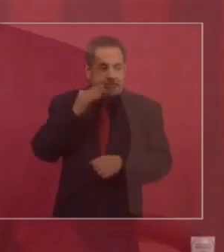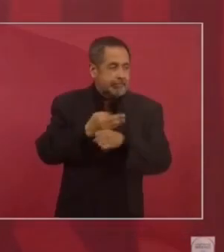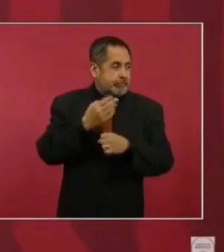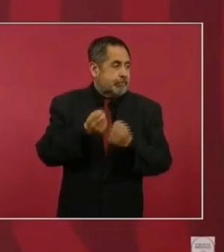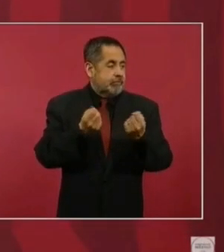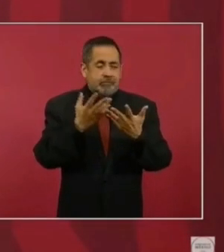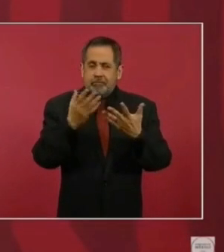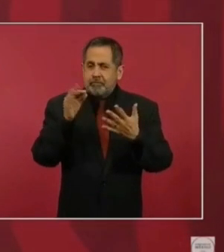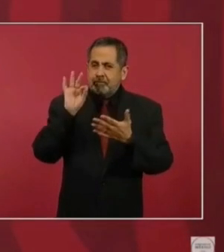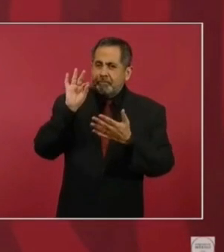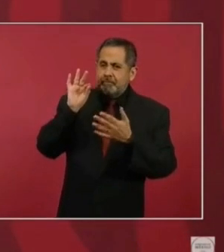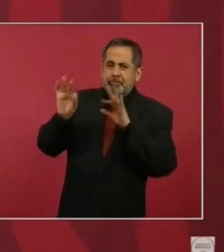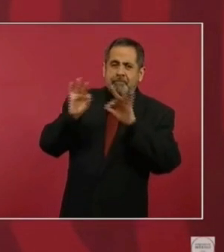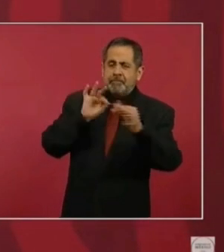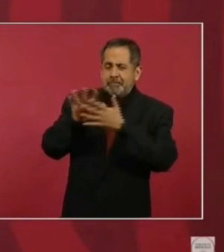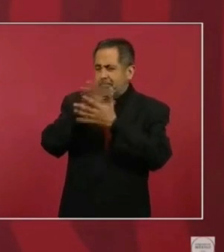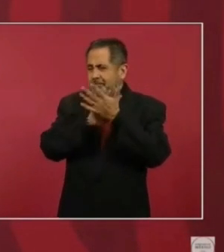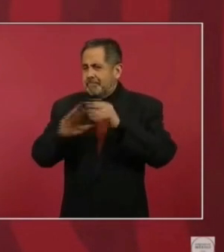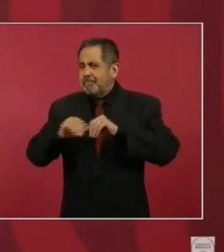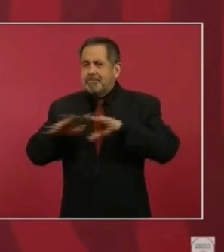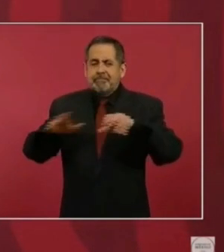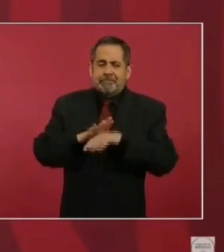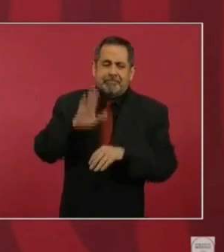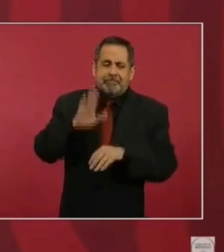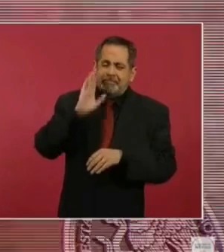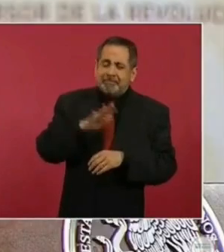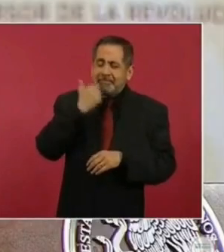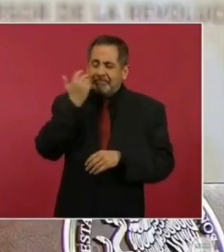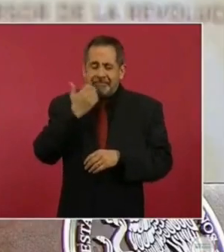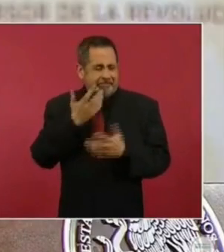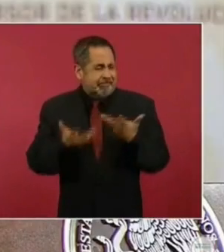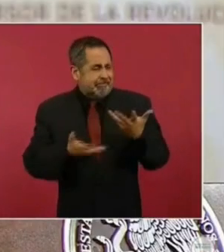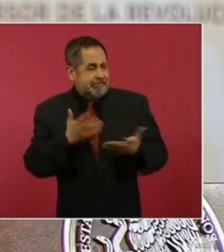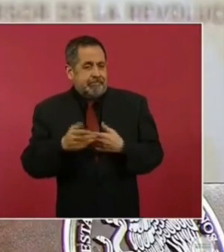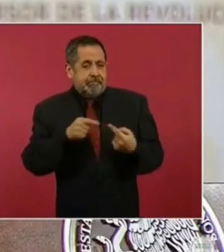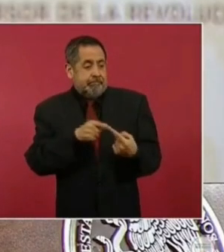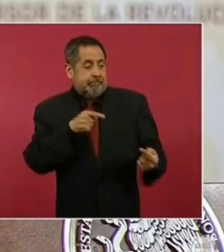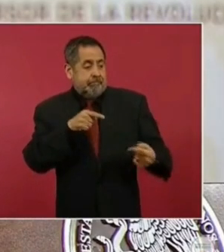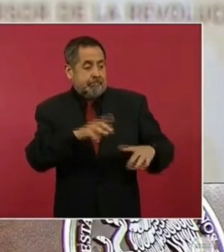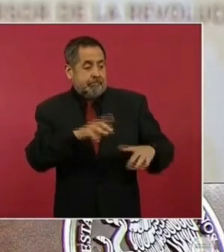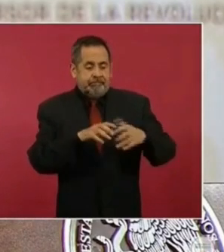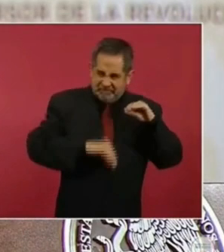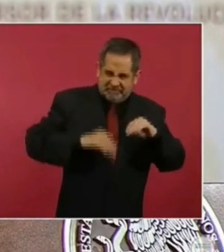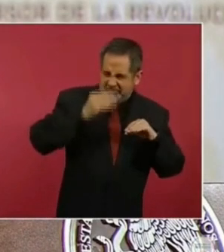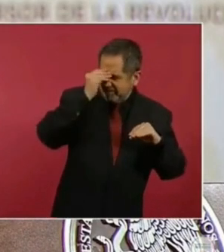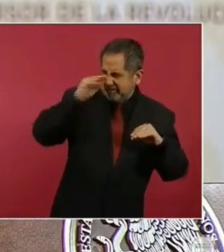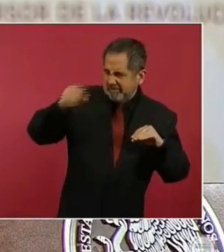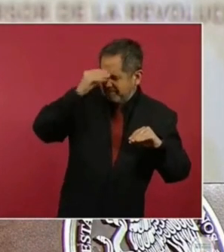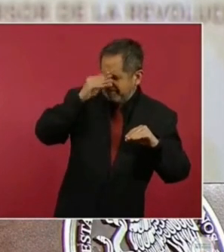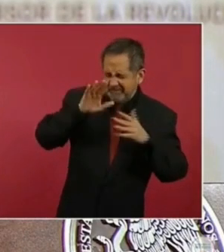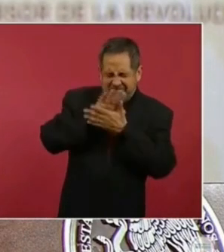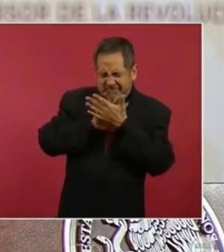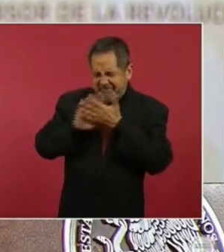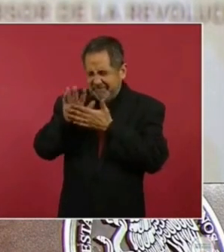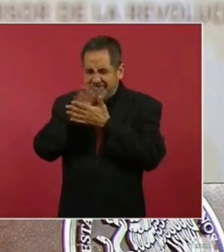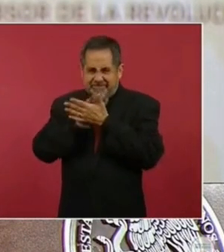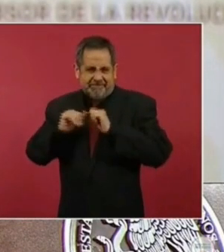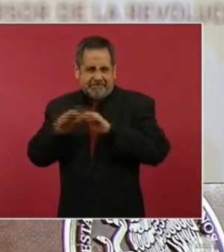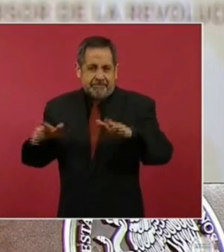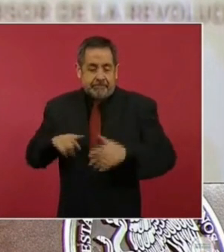descarrilar a su proyecto presidencial. Estas eran las pruebas que tenía Carlos Ahumada contra su gobierno y que